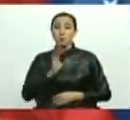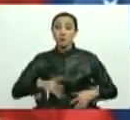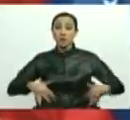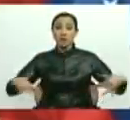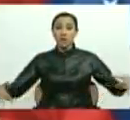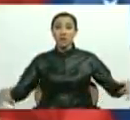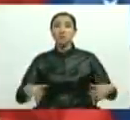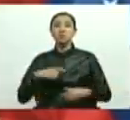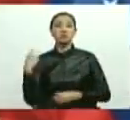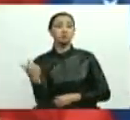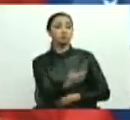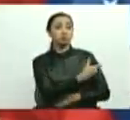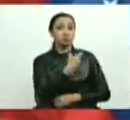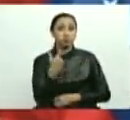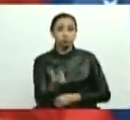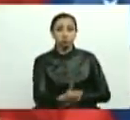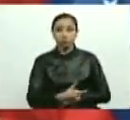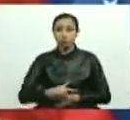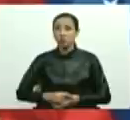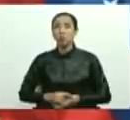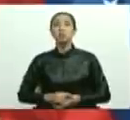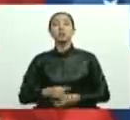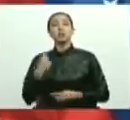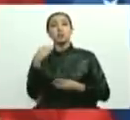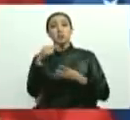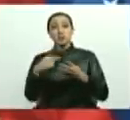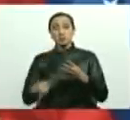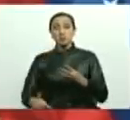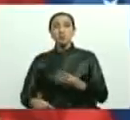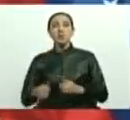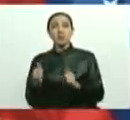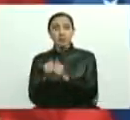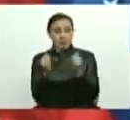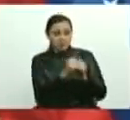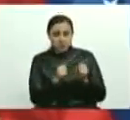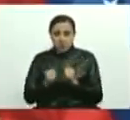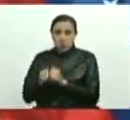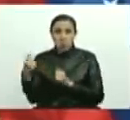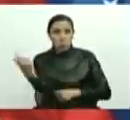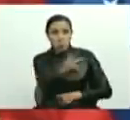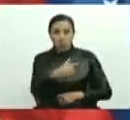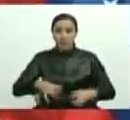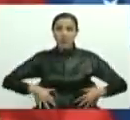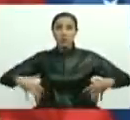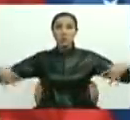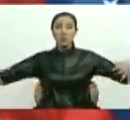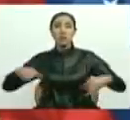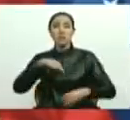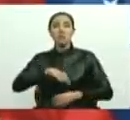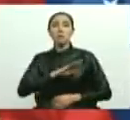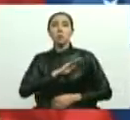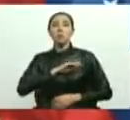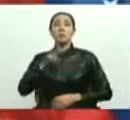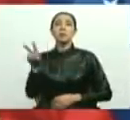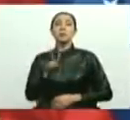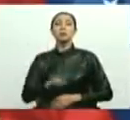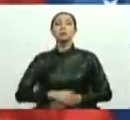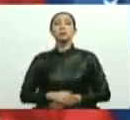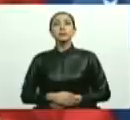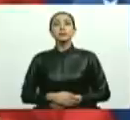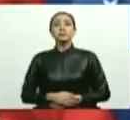dos, diamantes, tres, coltán. Agrega igualmente, de